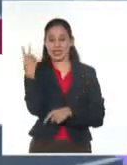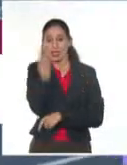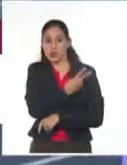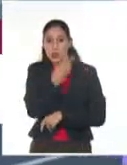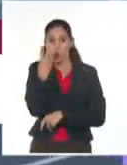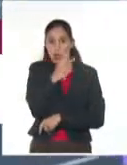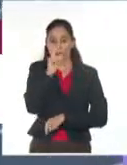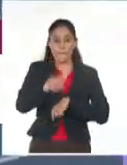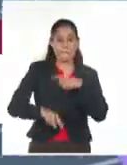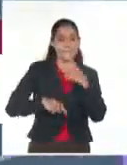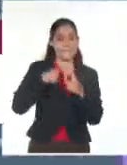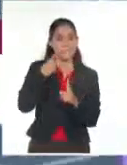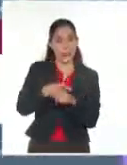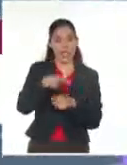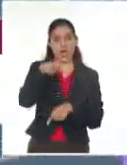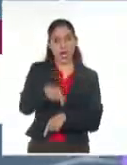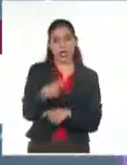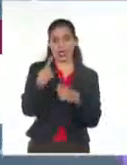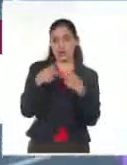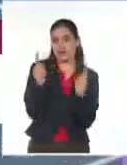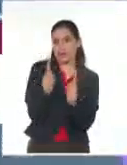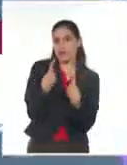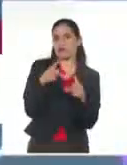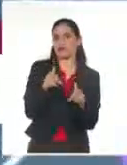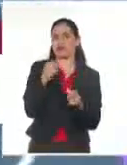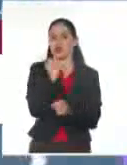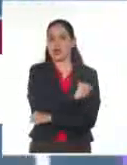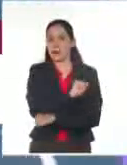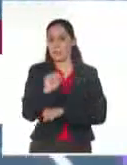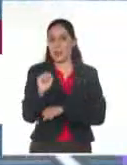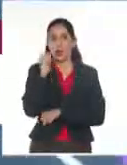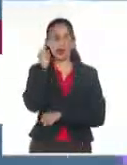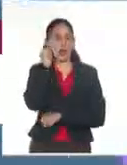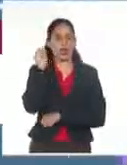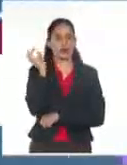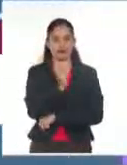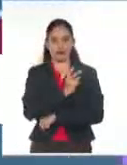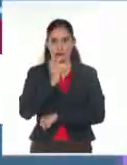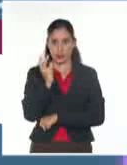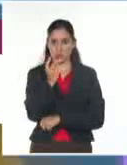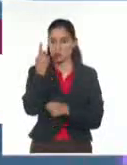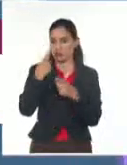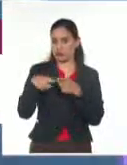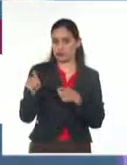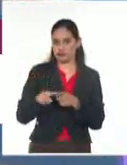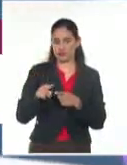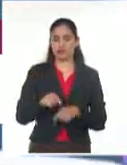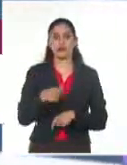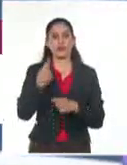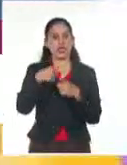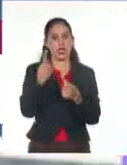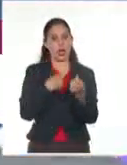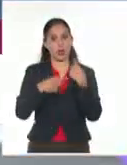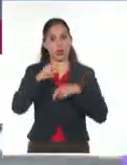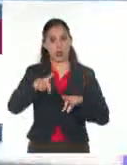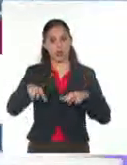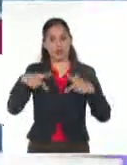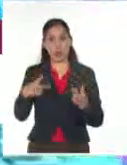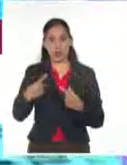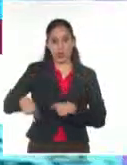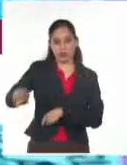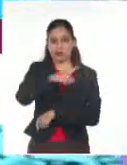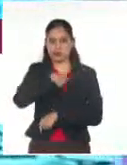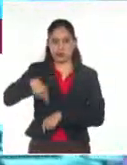a las presentaciones de las campeonas panamericanas Yunis Ladies García en el ectómetro y Zaylí Diago en la doble vuelta al óvalo.